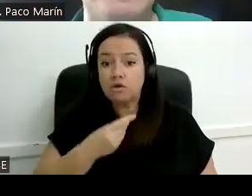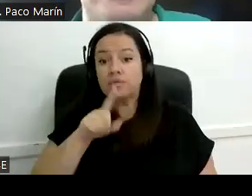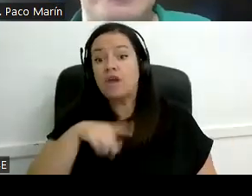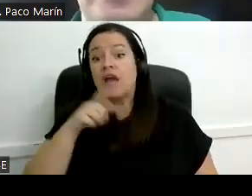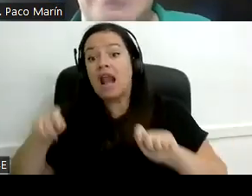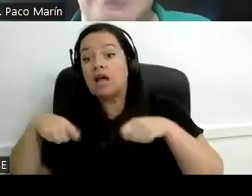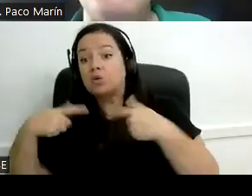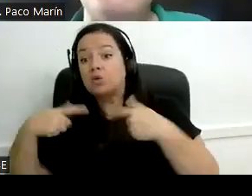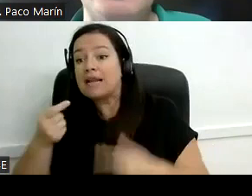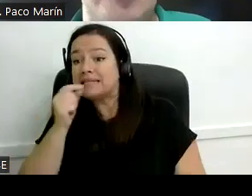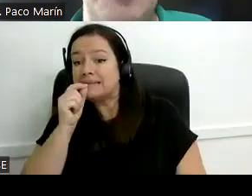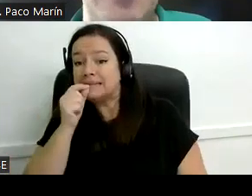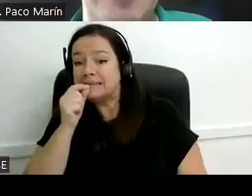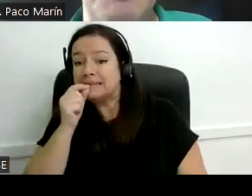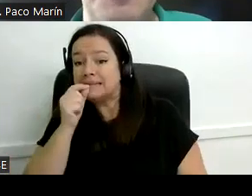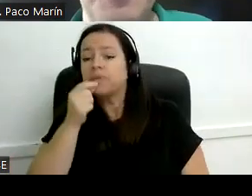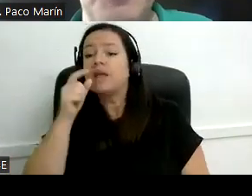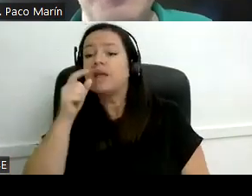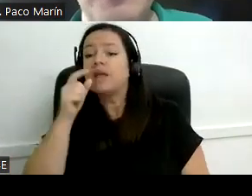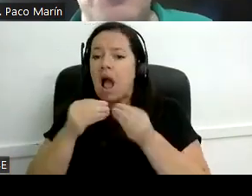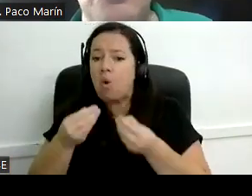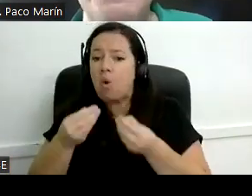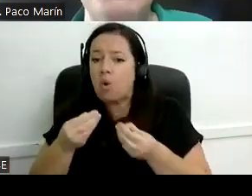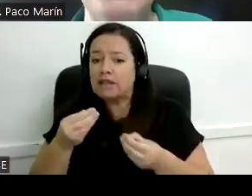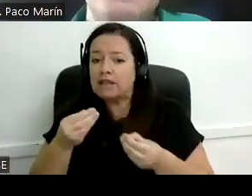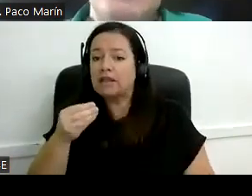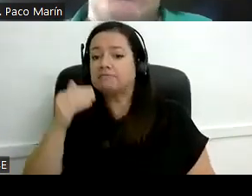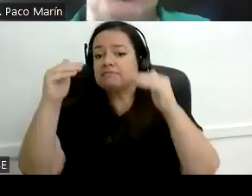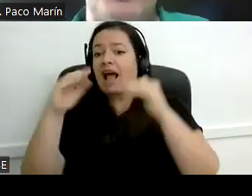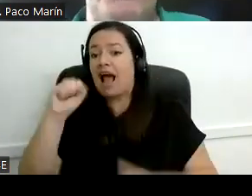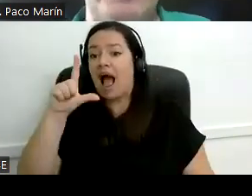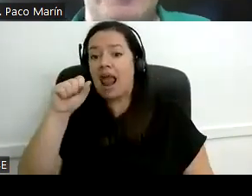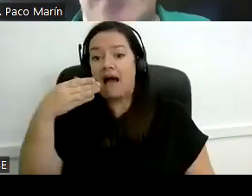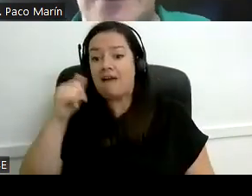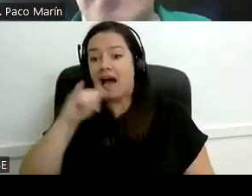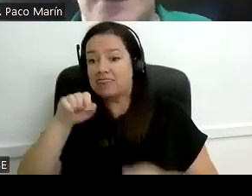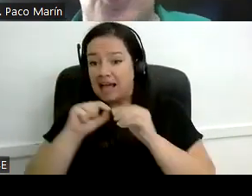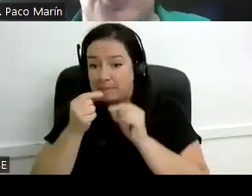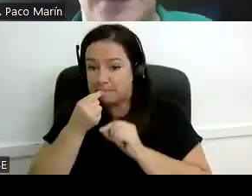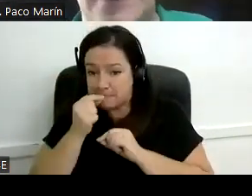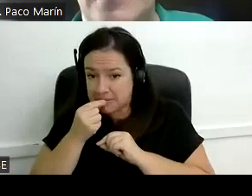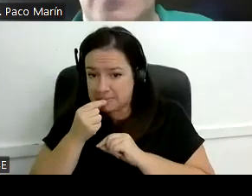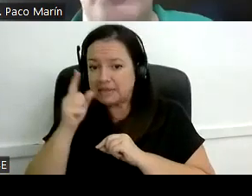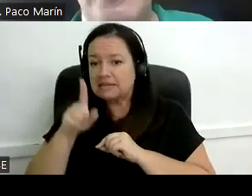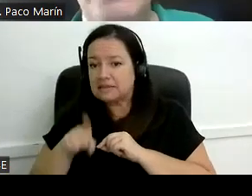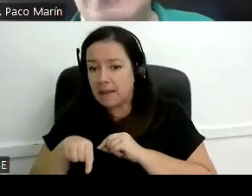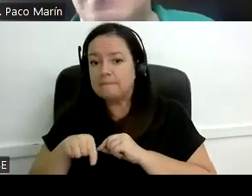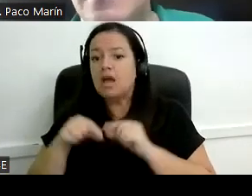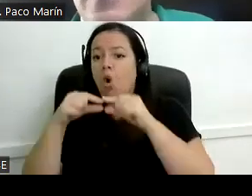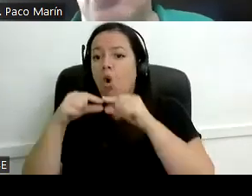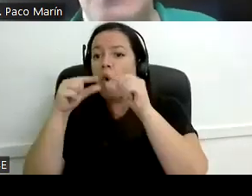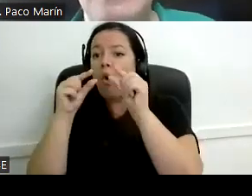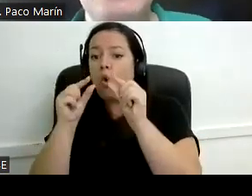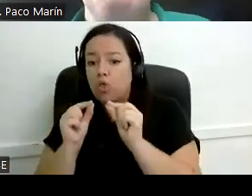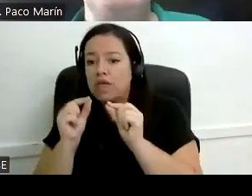girasol, en el cacahuete, en las semillas de calabaza, las semillas de ajonjolí o en los frijoles de la soja, en la judía de